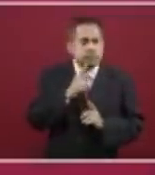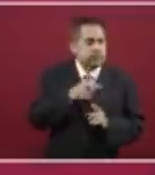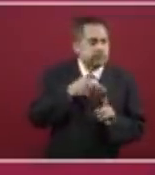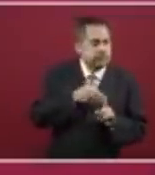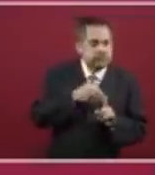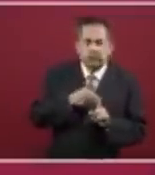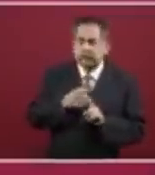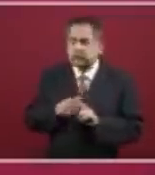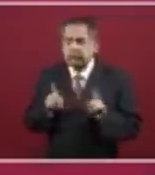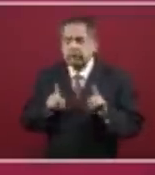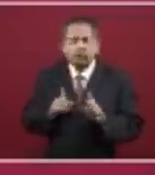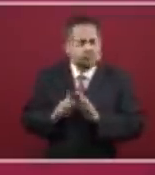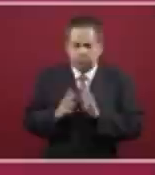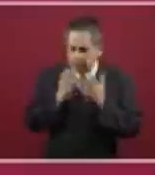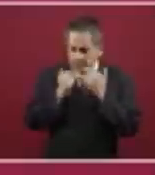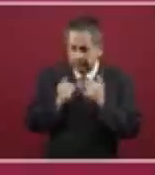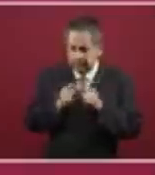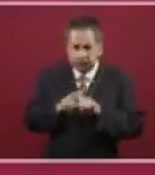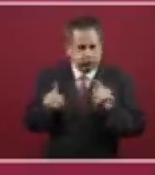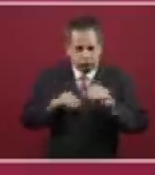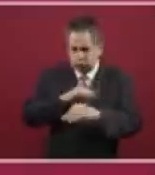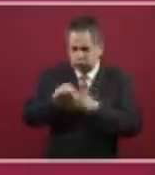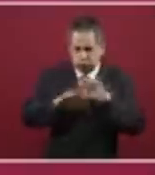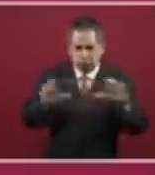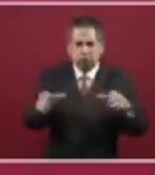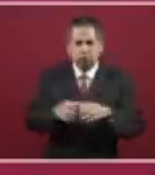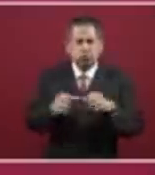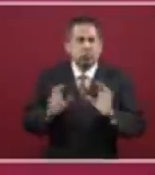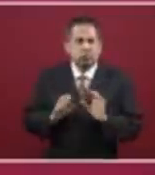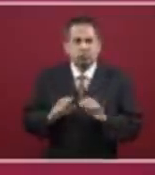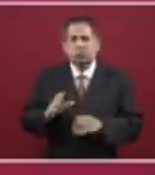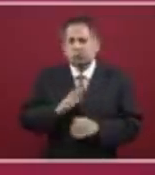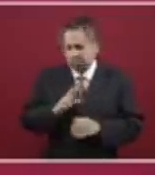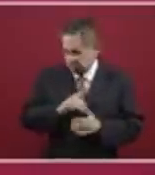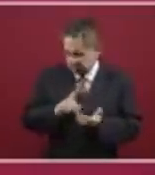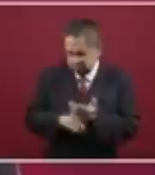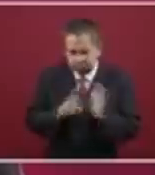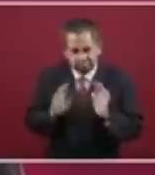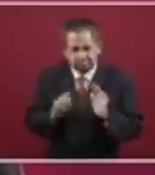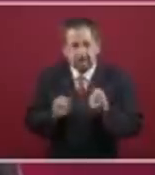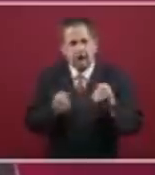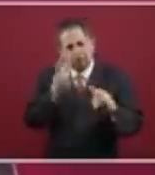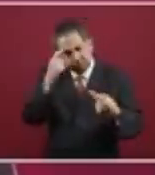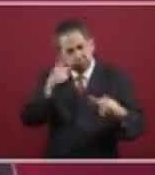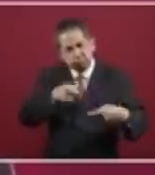diferencias mayores. Existen, desde luego,